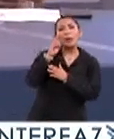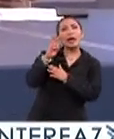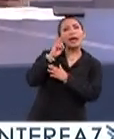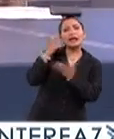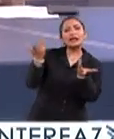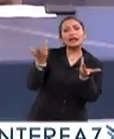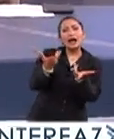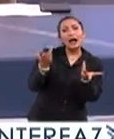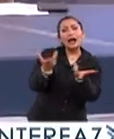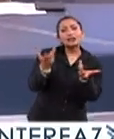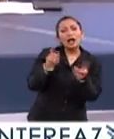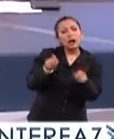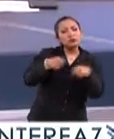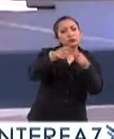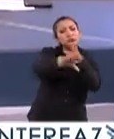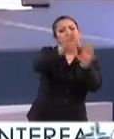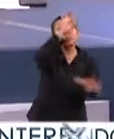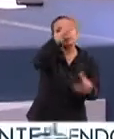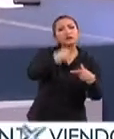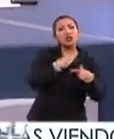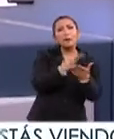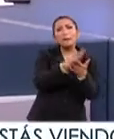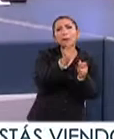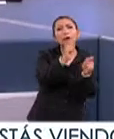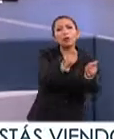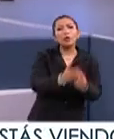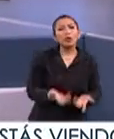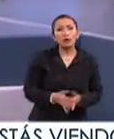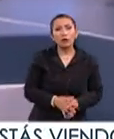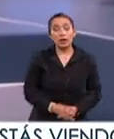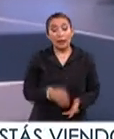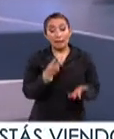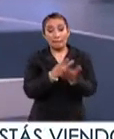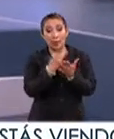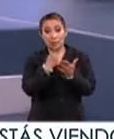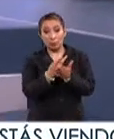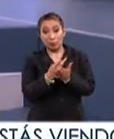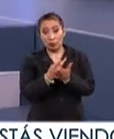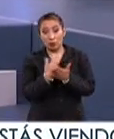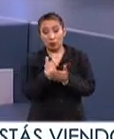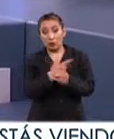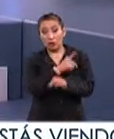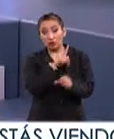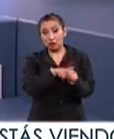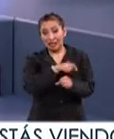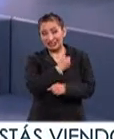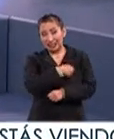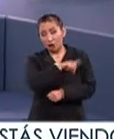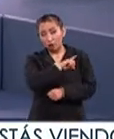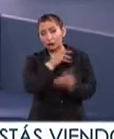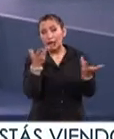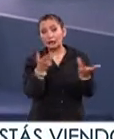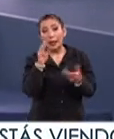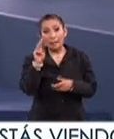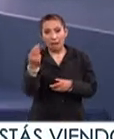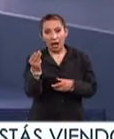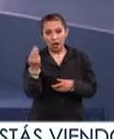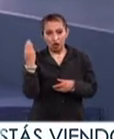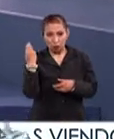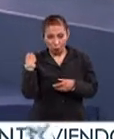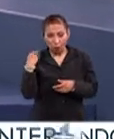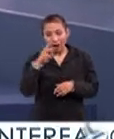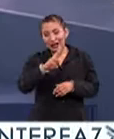por ejemplo, se nomina o cómo funciona esto? Mira, el Premio Nacional de Salud en realidad se realiza en mayo y